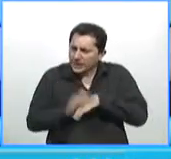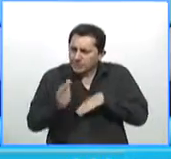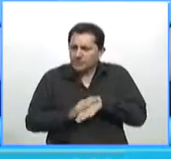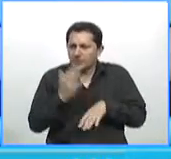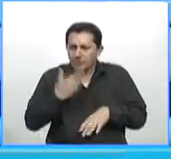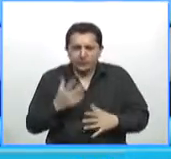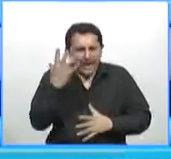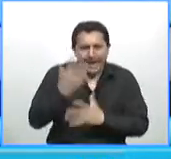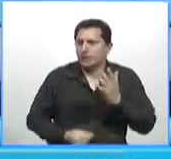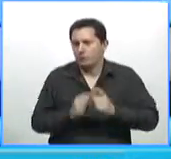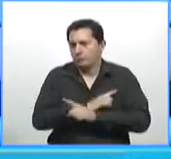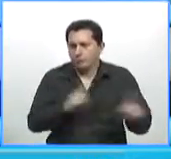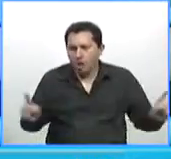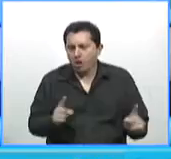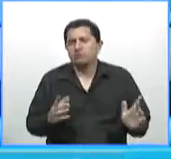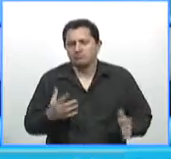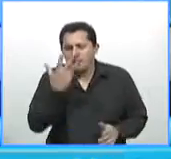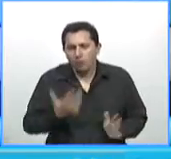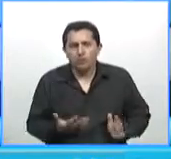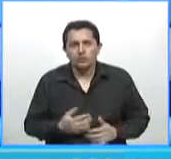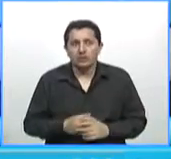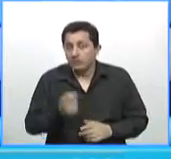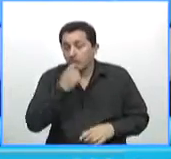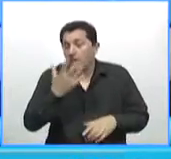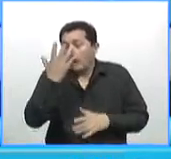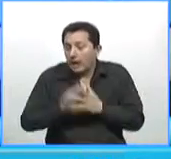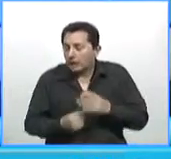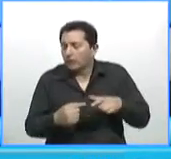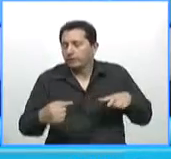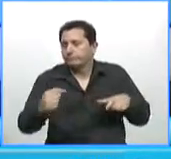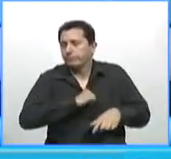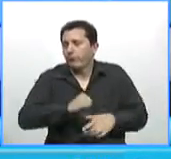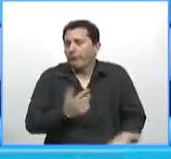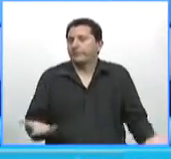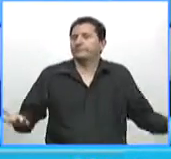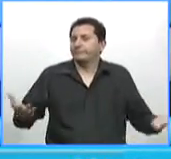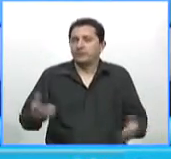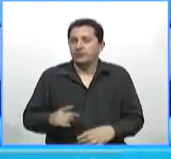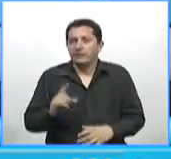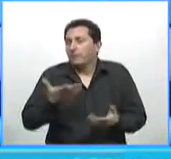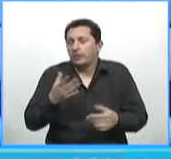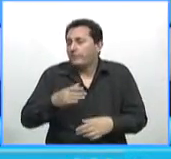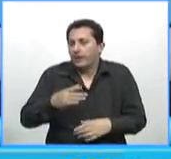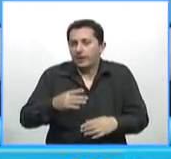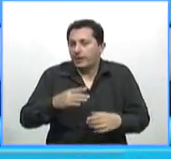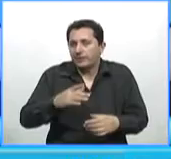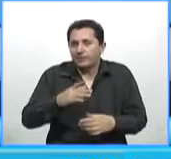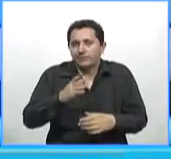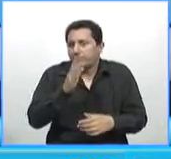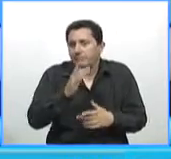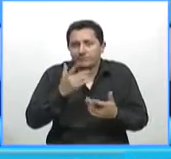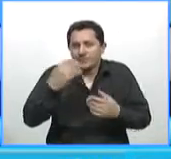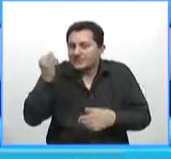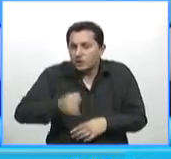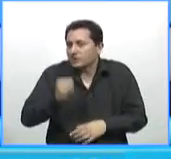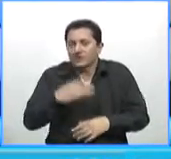tener margen de error. Sí. Vos un error y suena la tabla, claro. No hay tolerancia, entonces creo que tenés que tener un